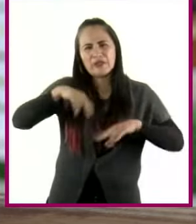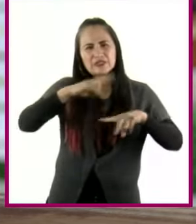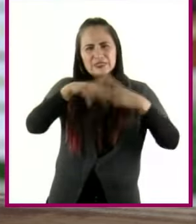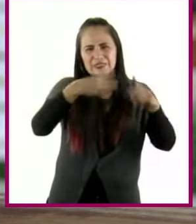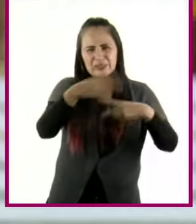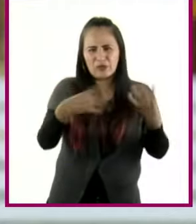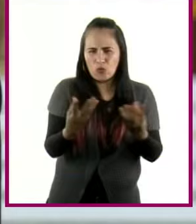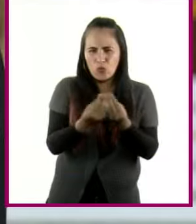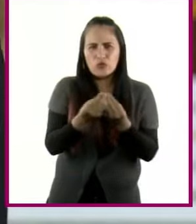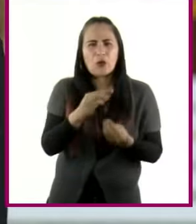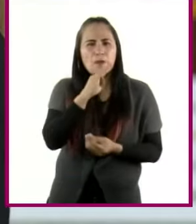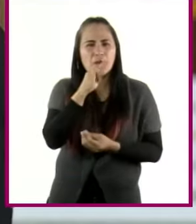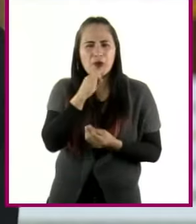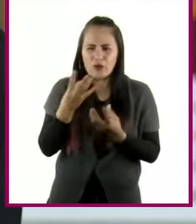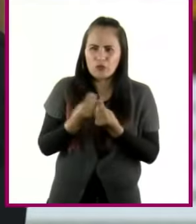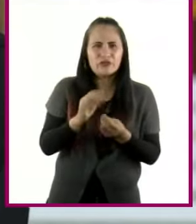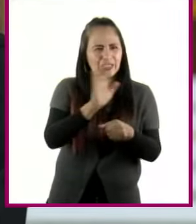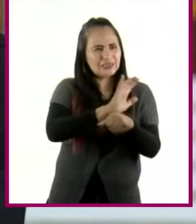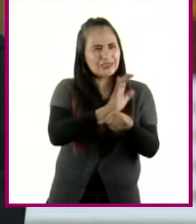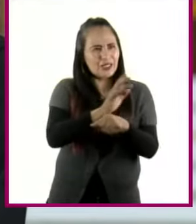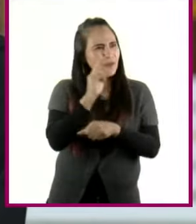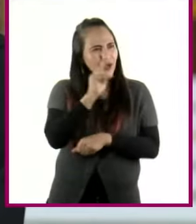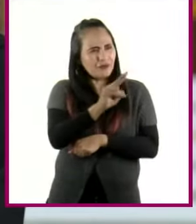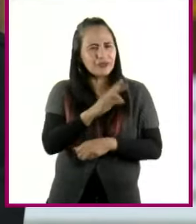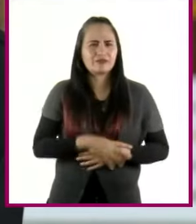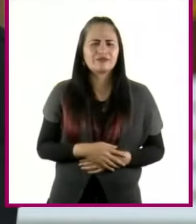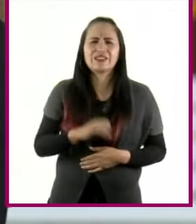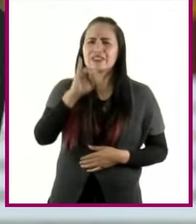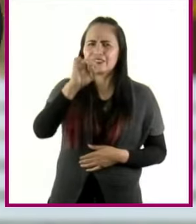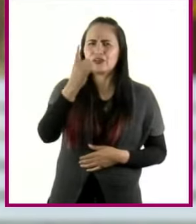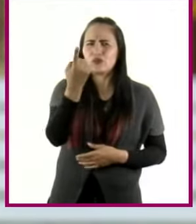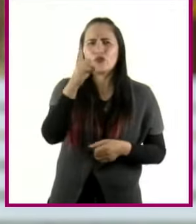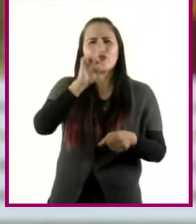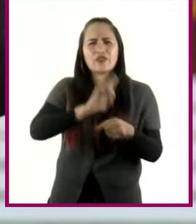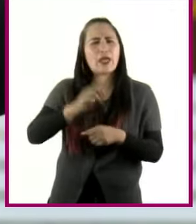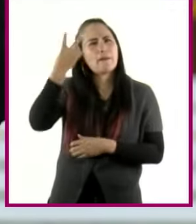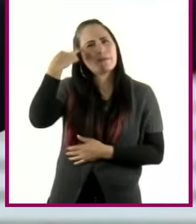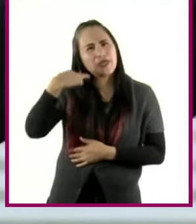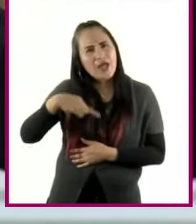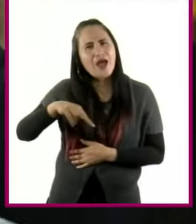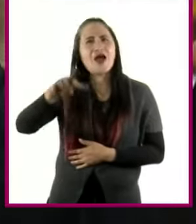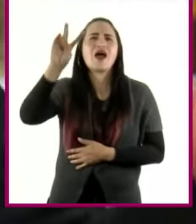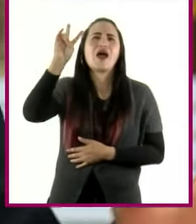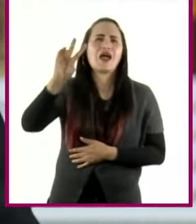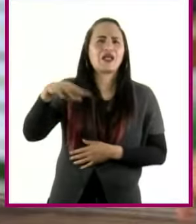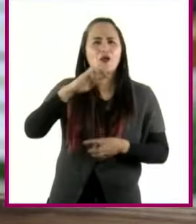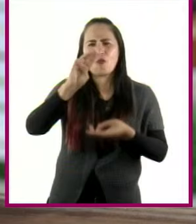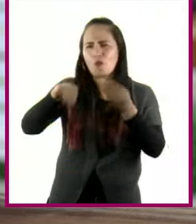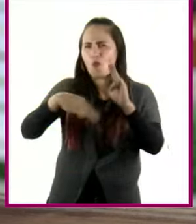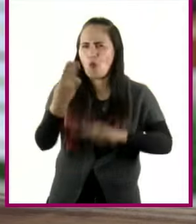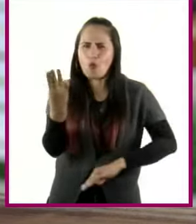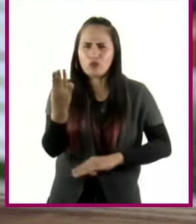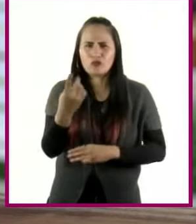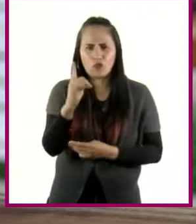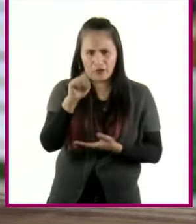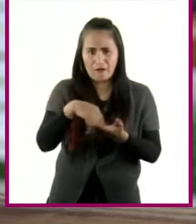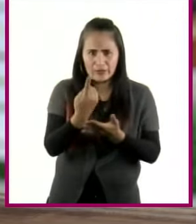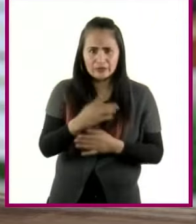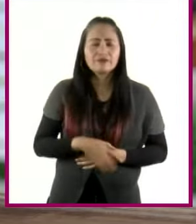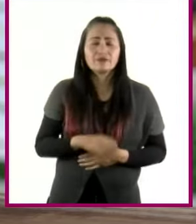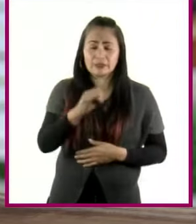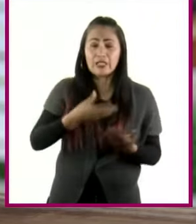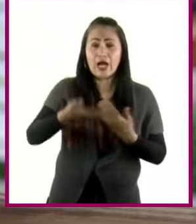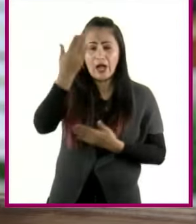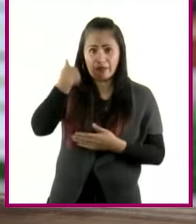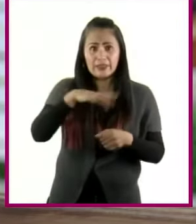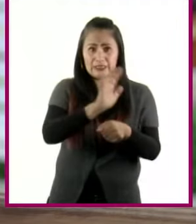mamá? Sí, ese día que me contaste que te querías ir de viaje por todo el mundo. Pues una vez vimos una